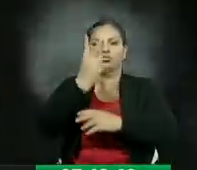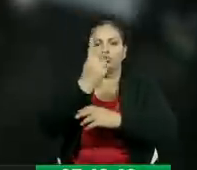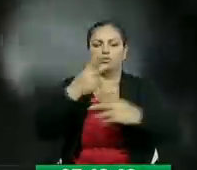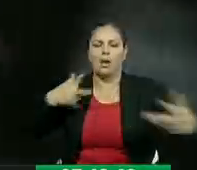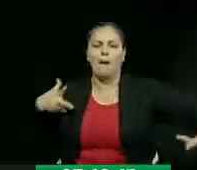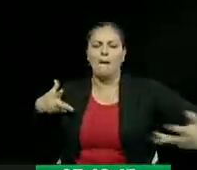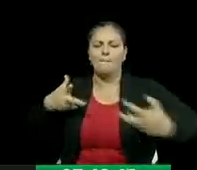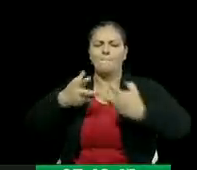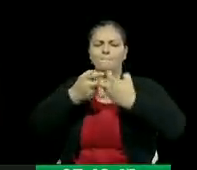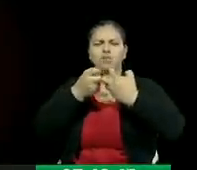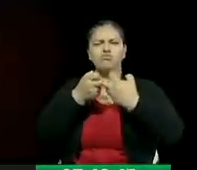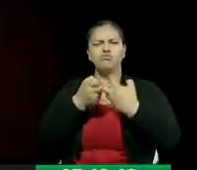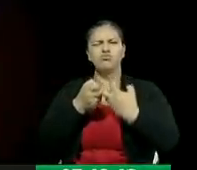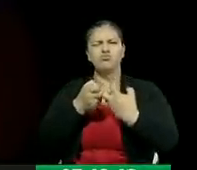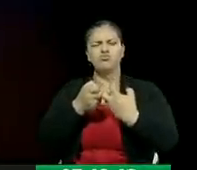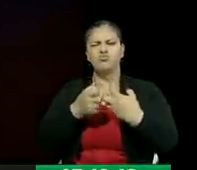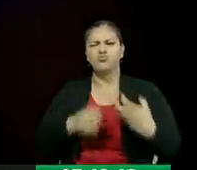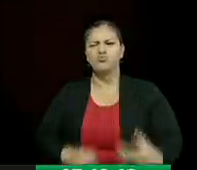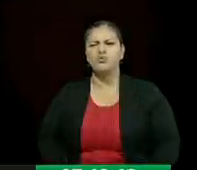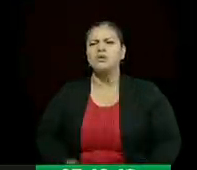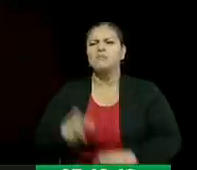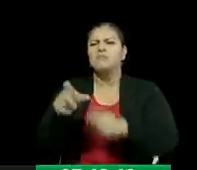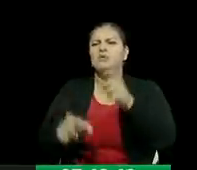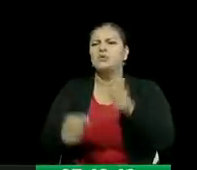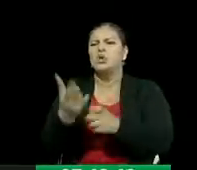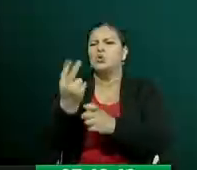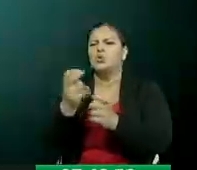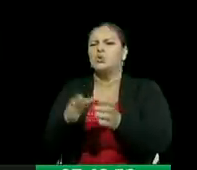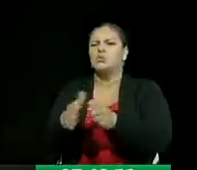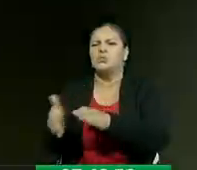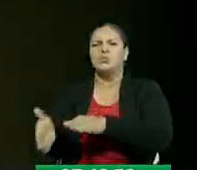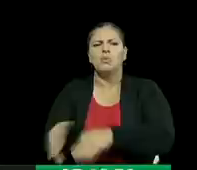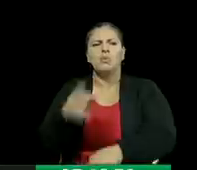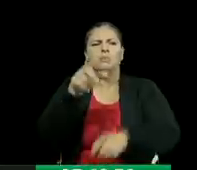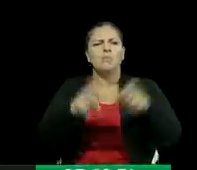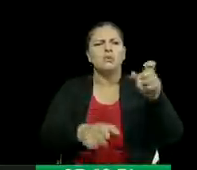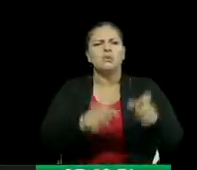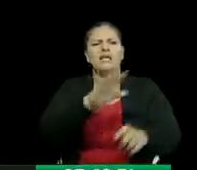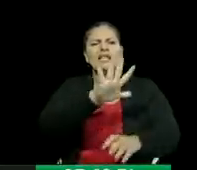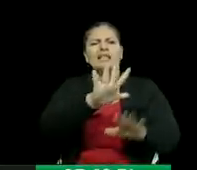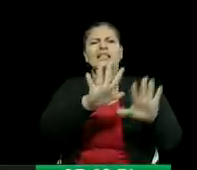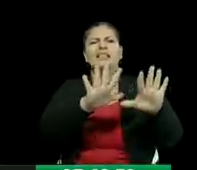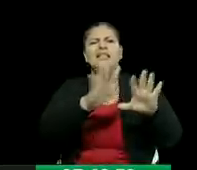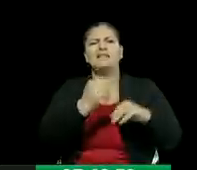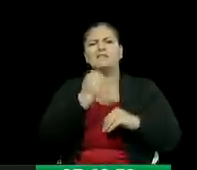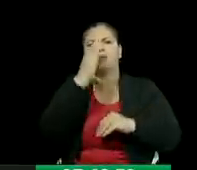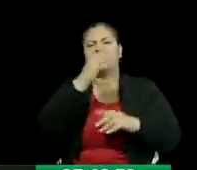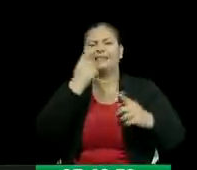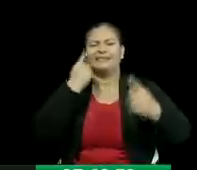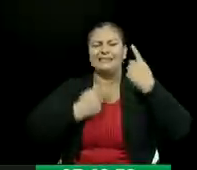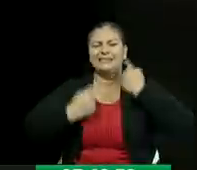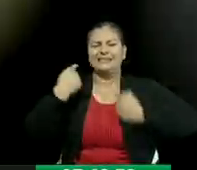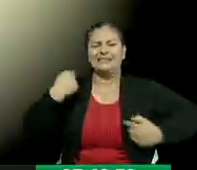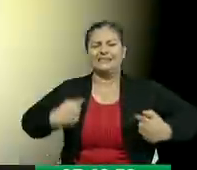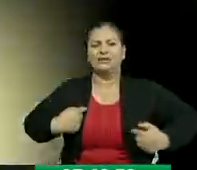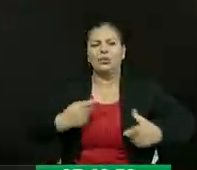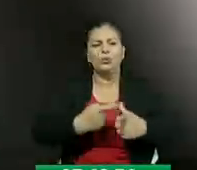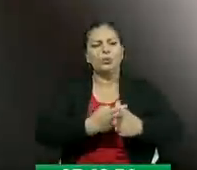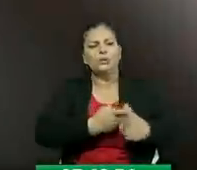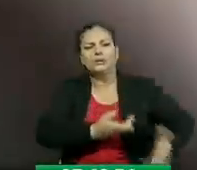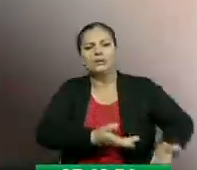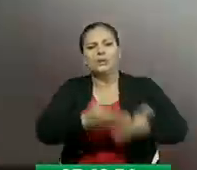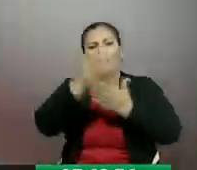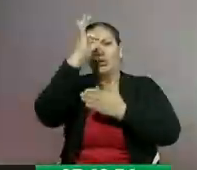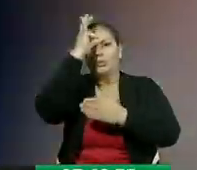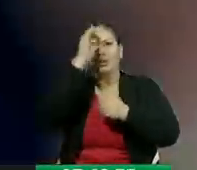habitantes y testigos de la zona. 12 fallecidos y más de una decena de personas heridas, las cuales fueron trasladadas hasta casas de salud cercanas.